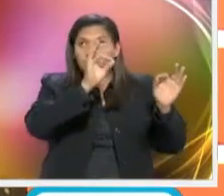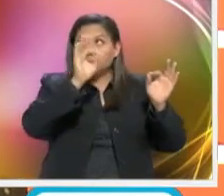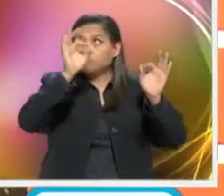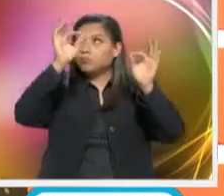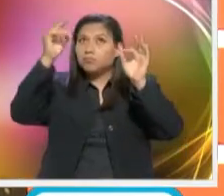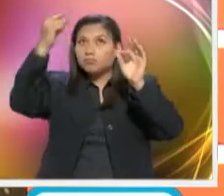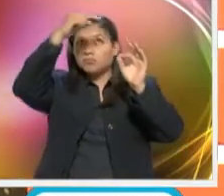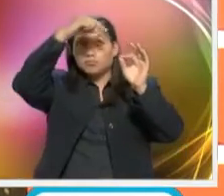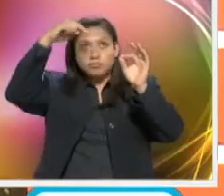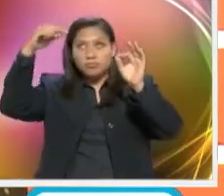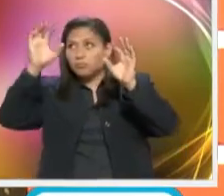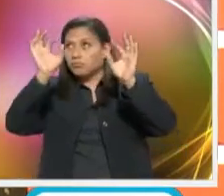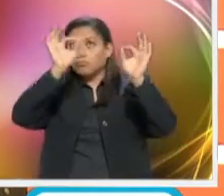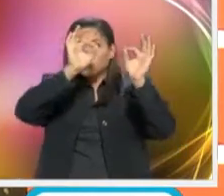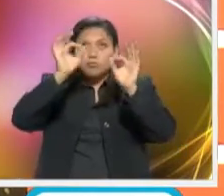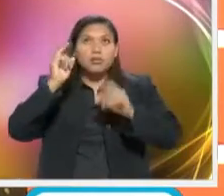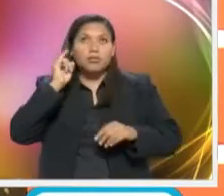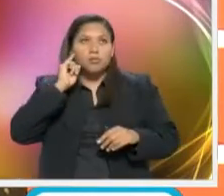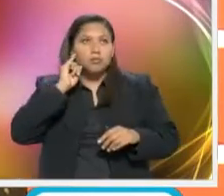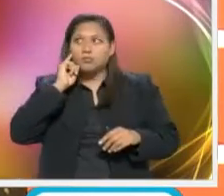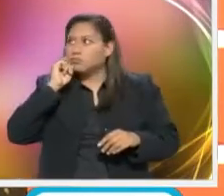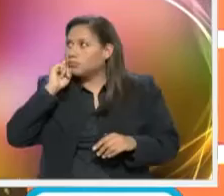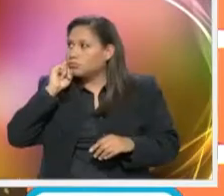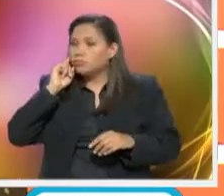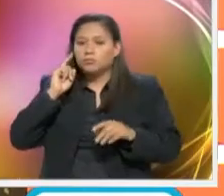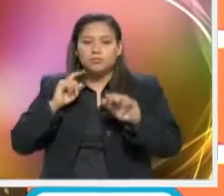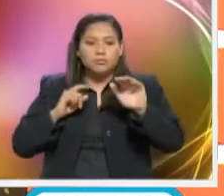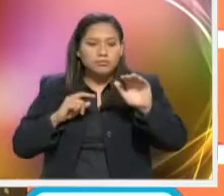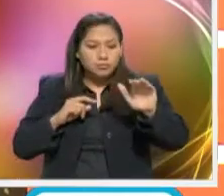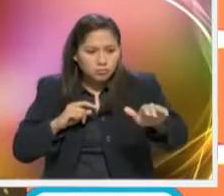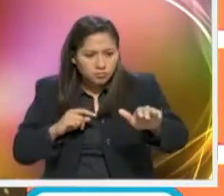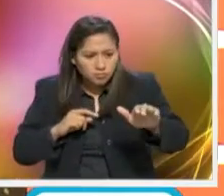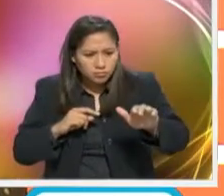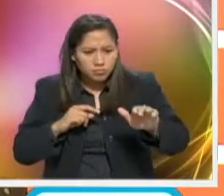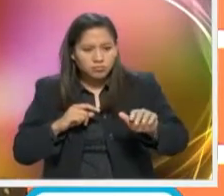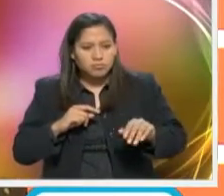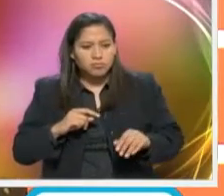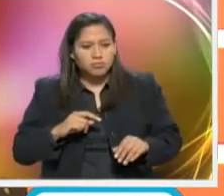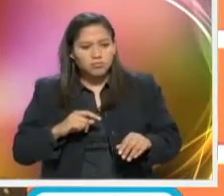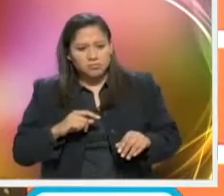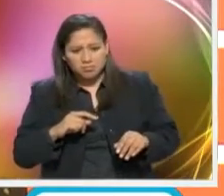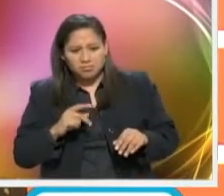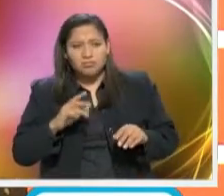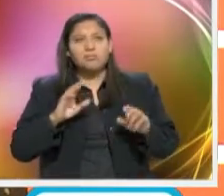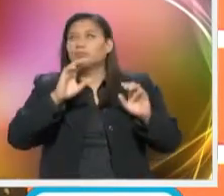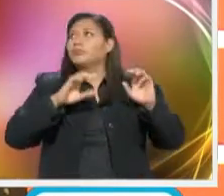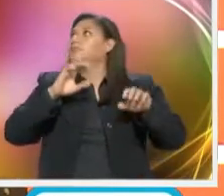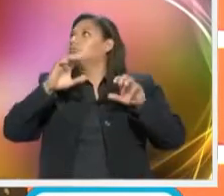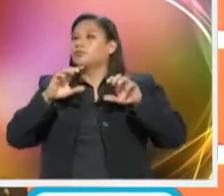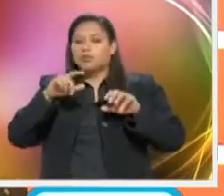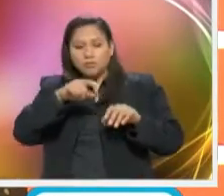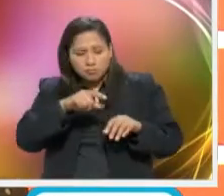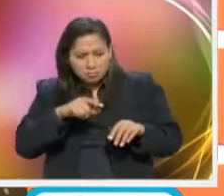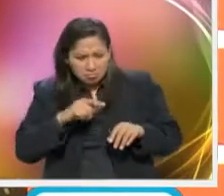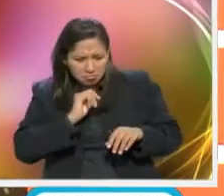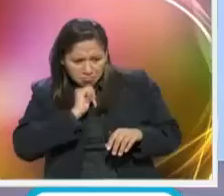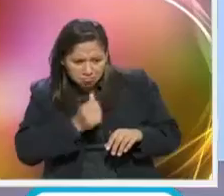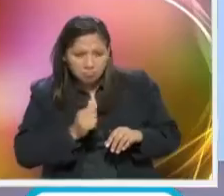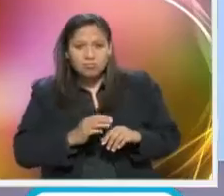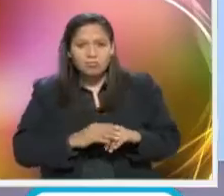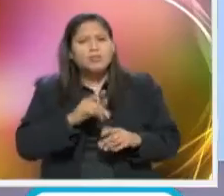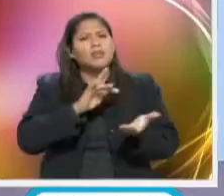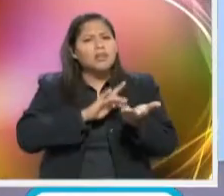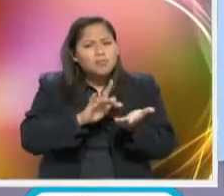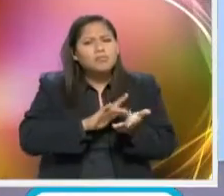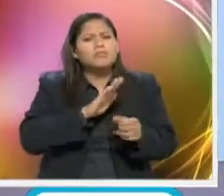visualmente o auditivamente, si a la hora de tocarlo no reacciona como cualquier bebé. Claro. ¿Cuáles son los apoyos que ustedes dan